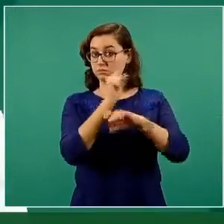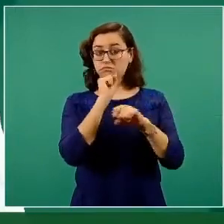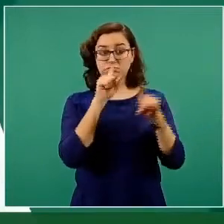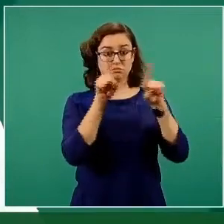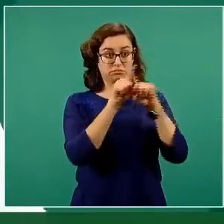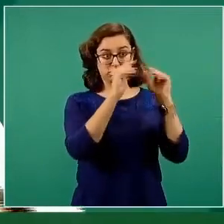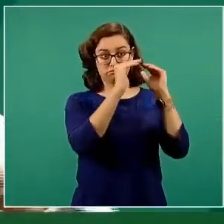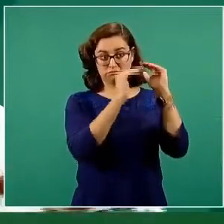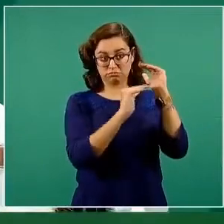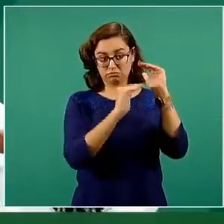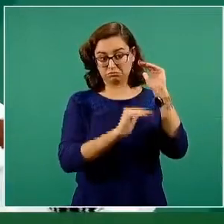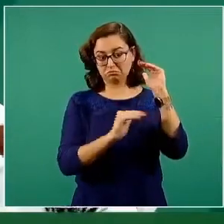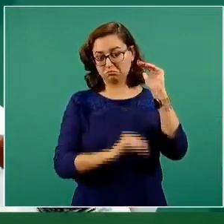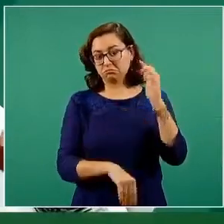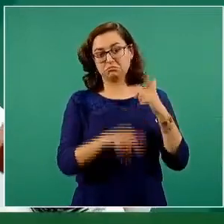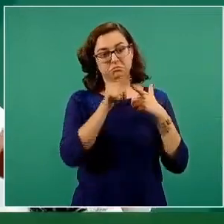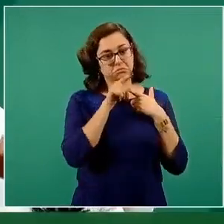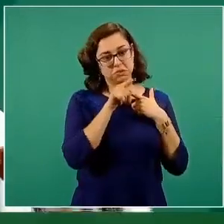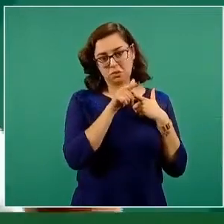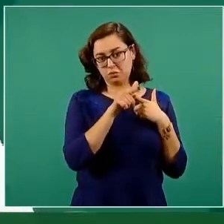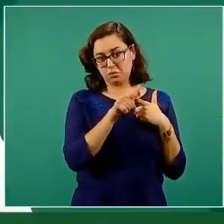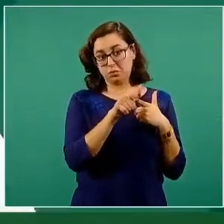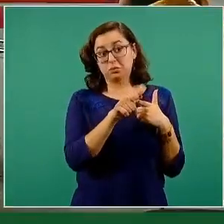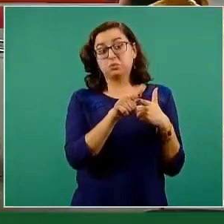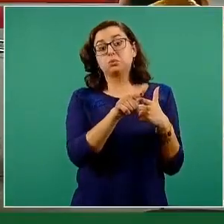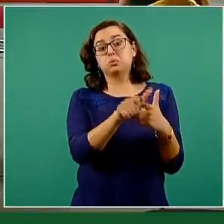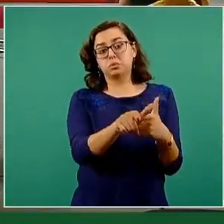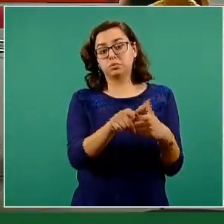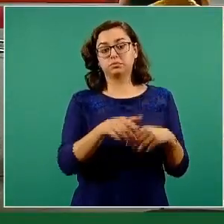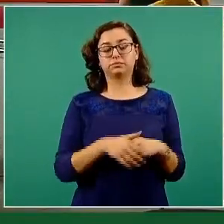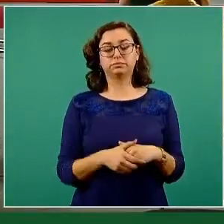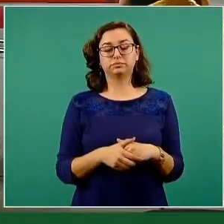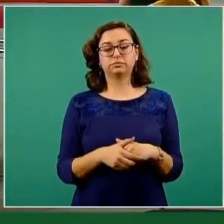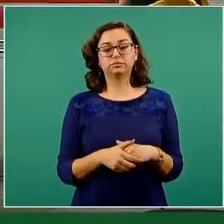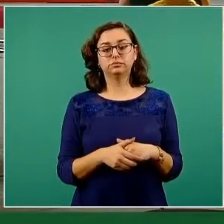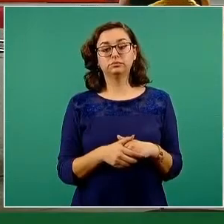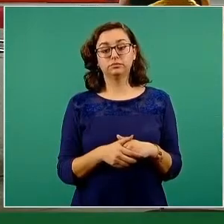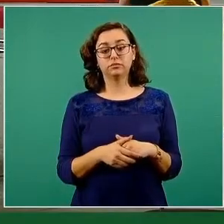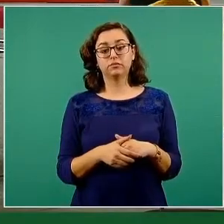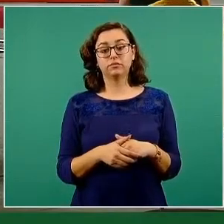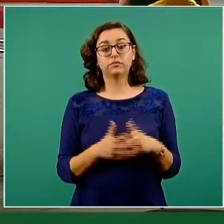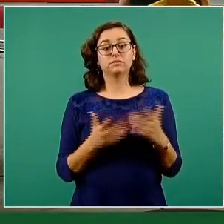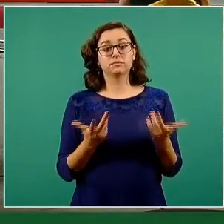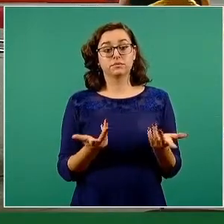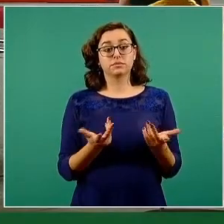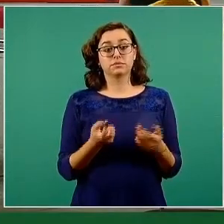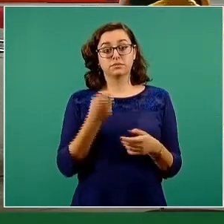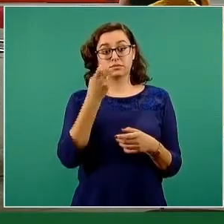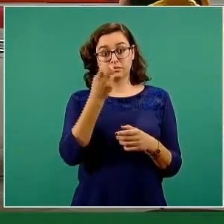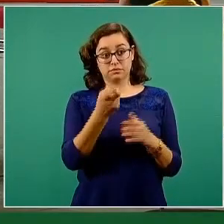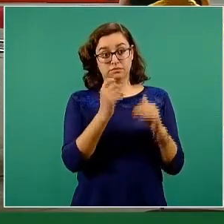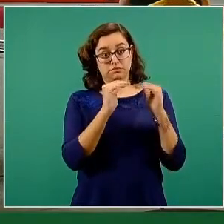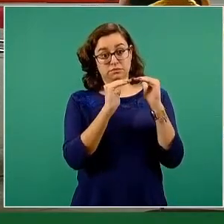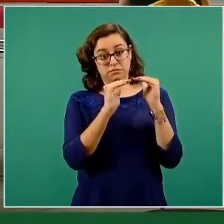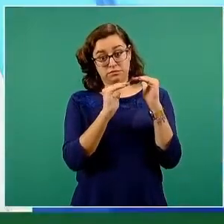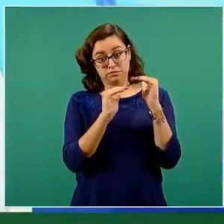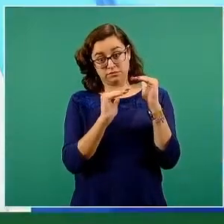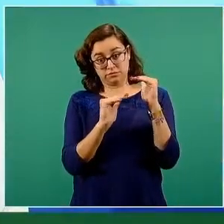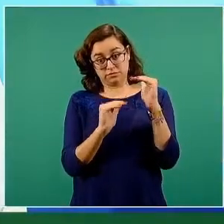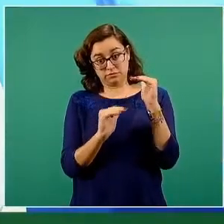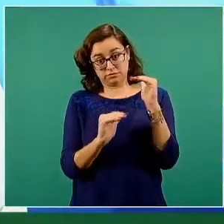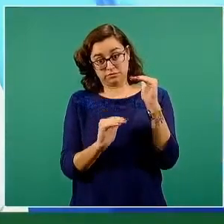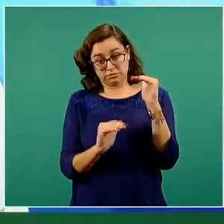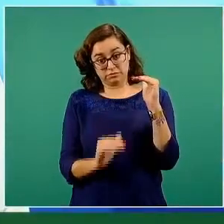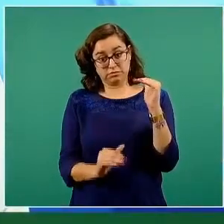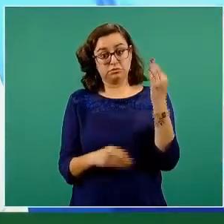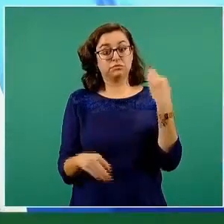sostenida, se va a mantener esa tendencia de reducción. Cuando se vaya reduciendo, llegarán irremediablemente todas las entidades federativas a